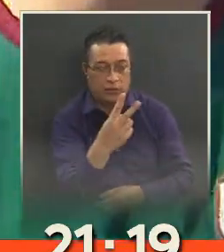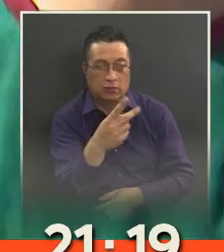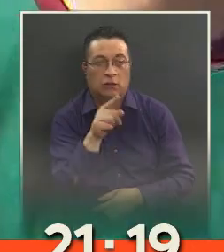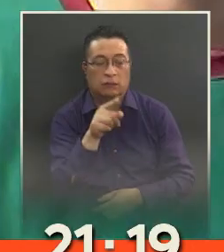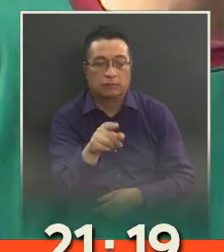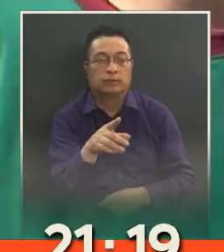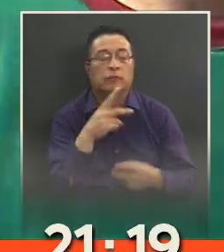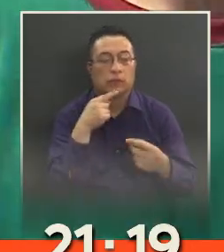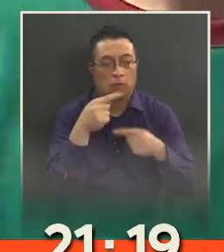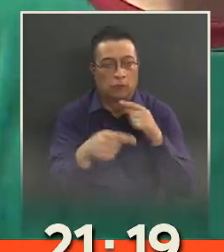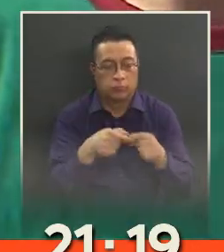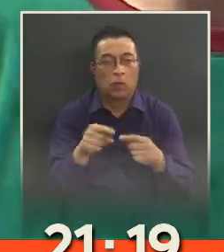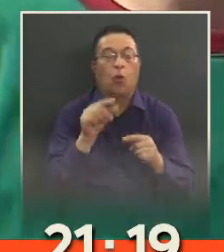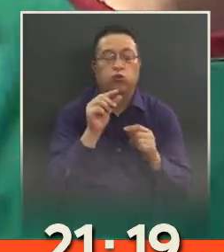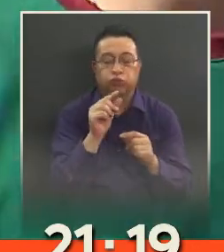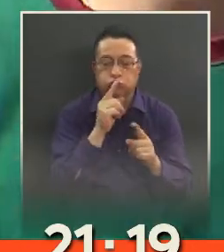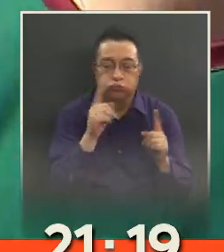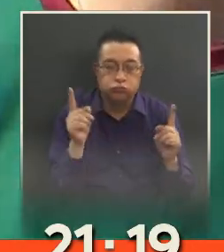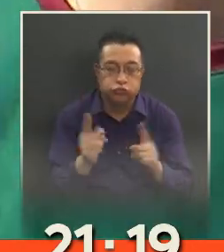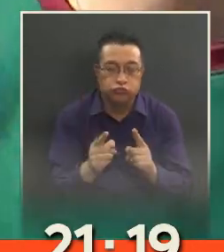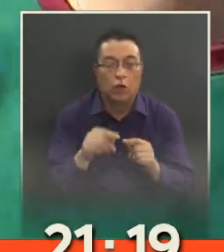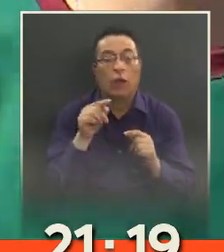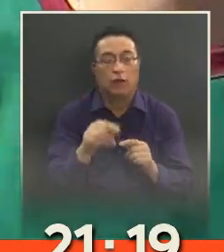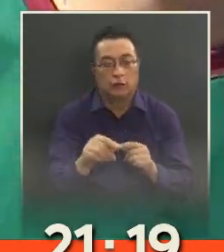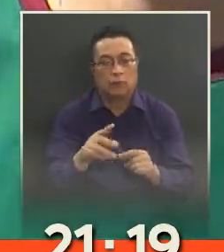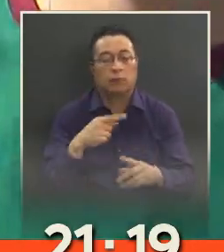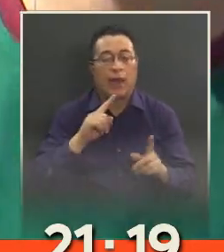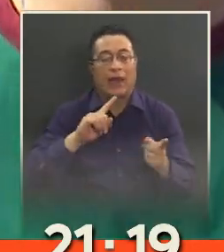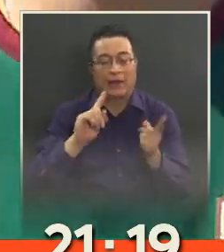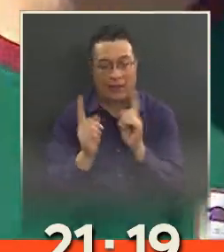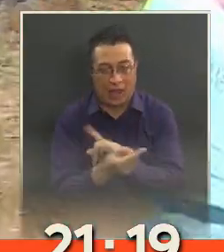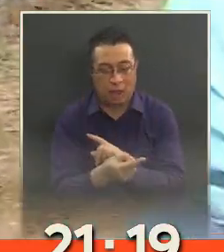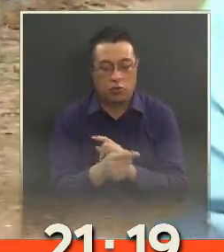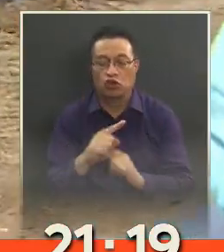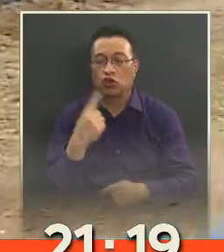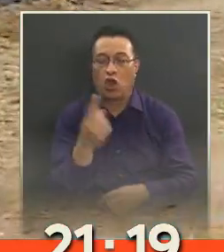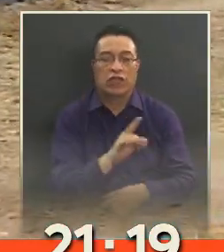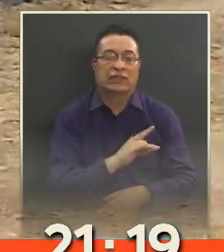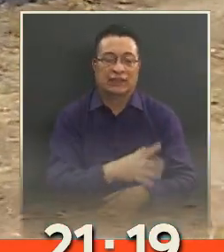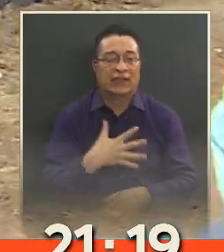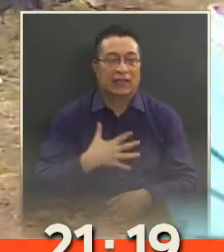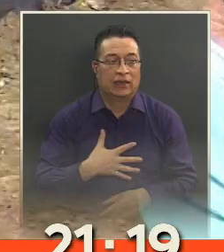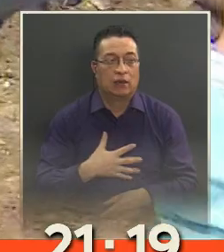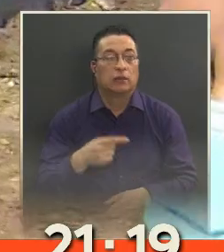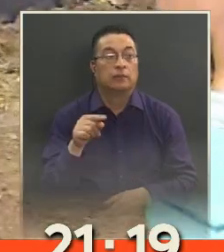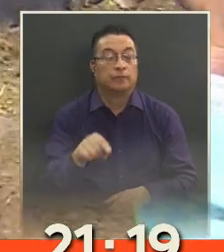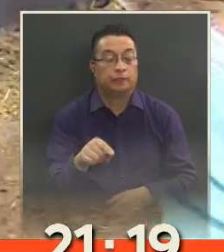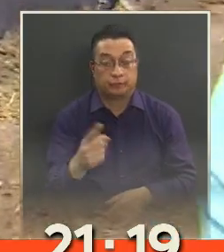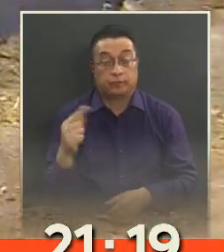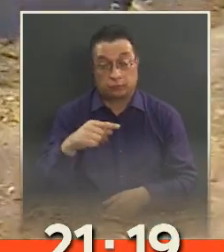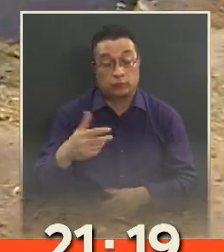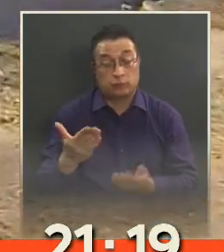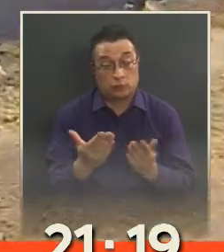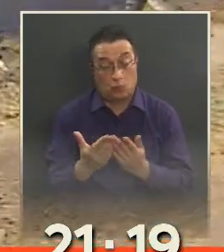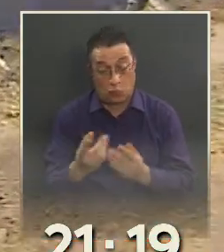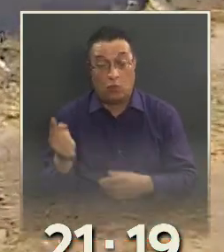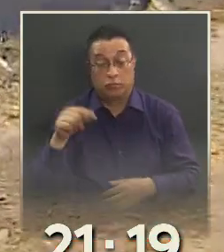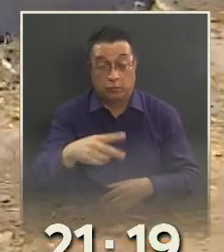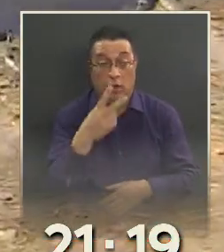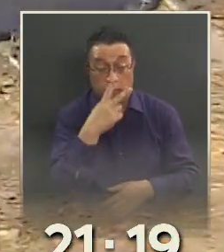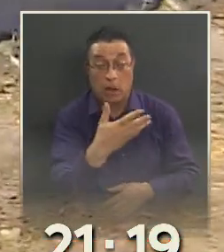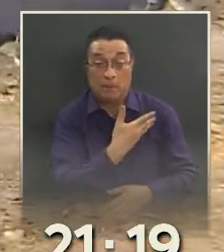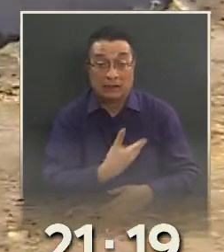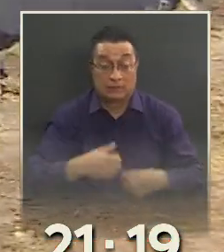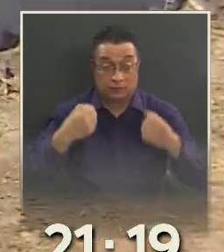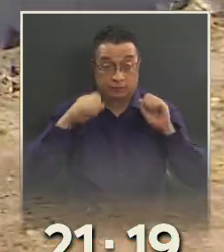sea en un breve paso, De este cambio que todo Chile quiere. Recién salgo del colegio y bueno, me entero de que el presidente electo Gabriel Boric